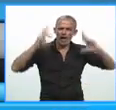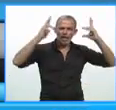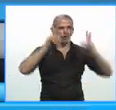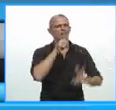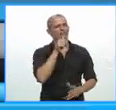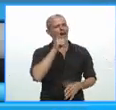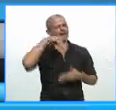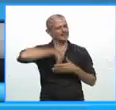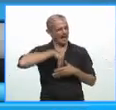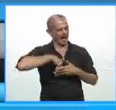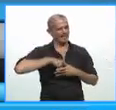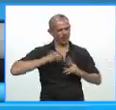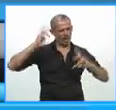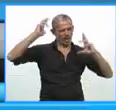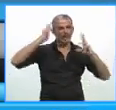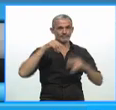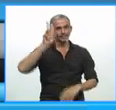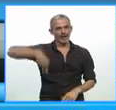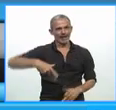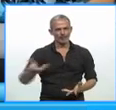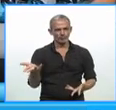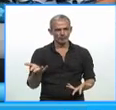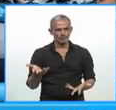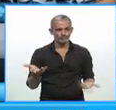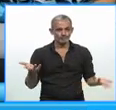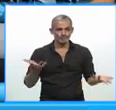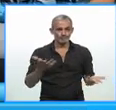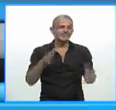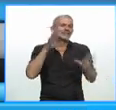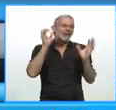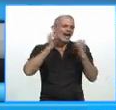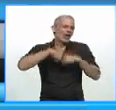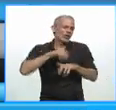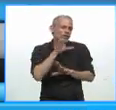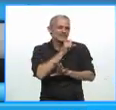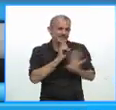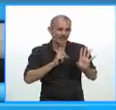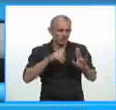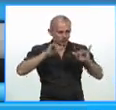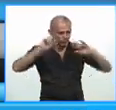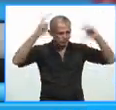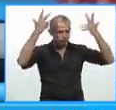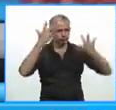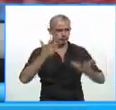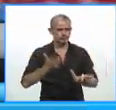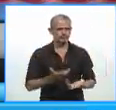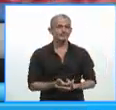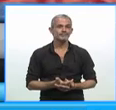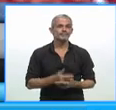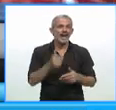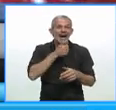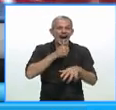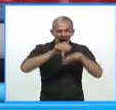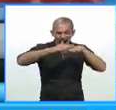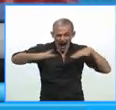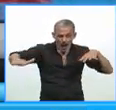¿cómo no es esa publicidad que te hace? Ah, tienes razón. Es la parte que no se ve, digamos. Sí, lo que no ves. Pero bueno, en el agua